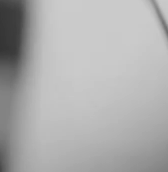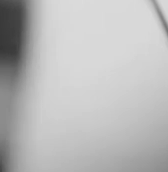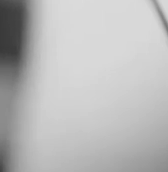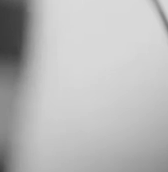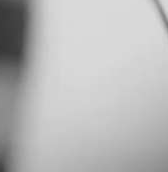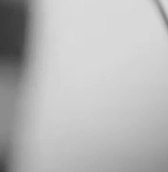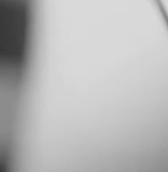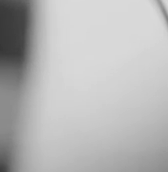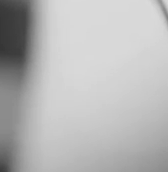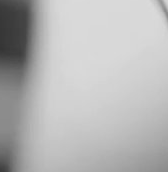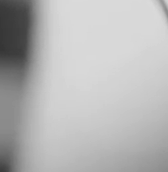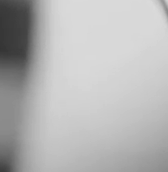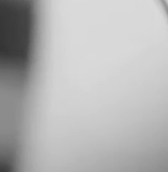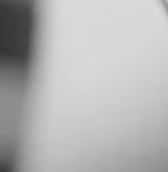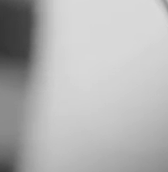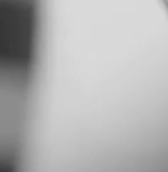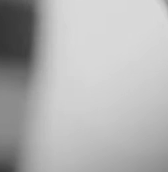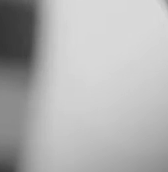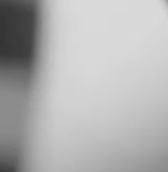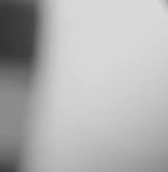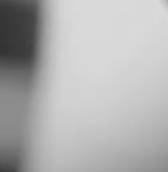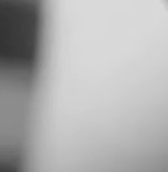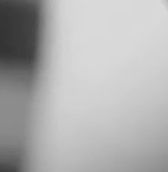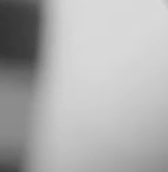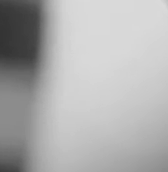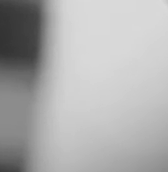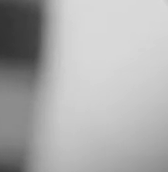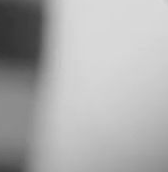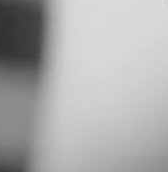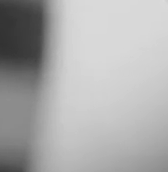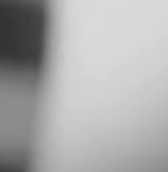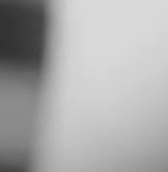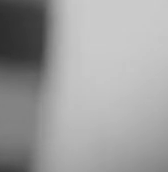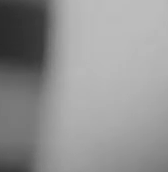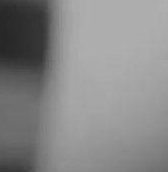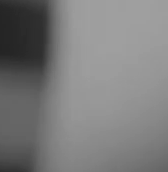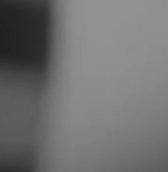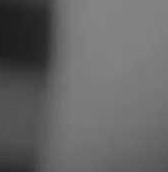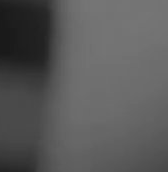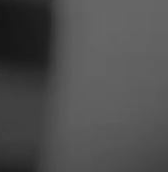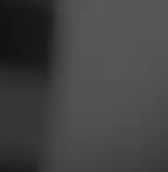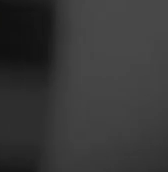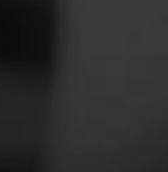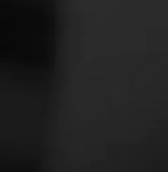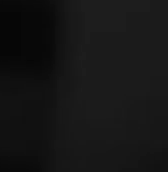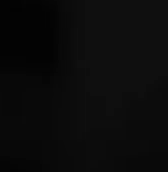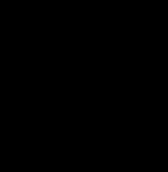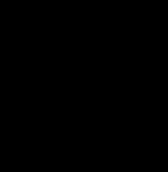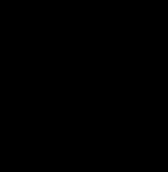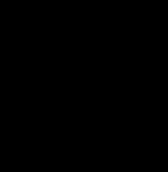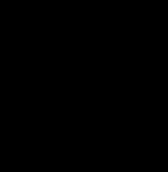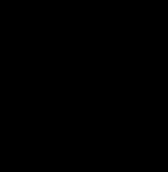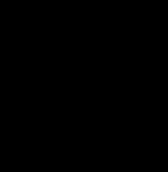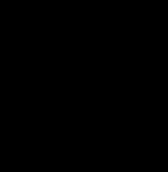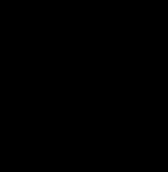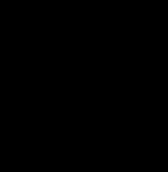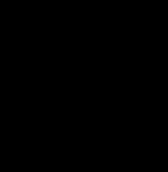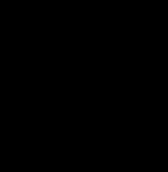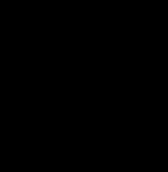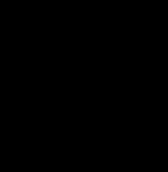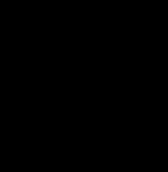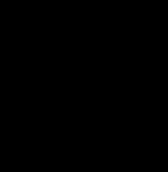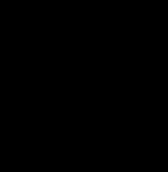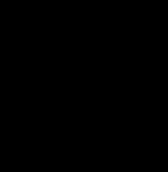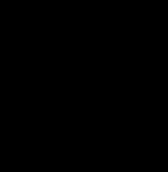permitieron estaba dando de mamar a su niña pequeña de meses y le dijeron que no podía hacerlo en ese lugar donde estaba en un